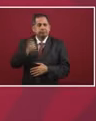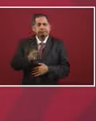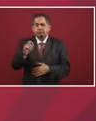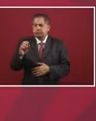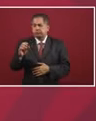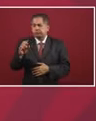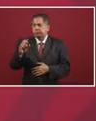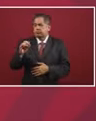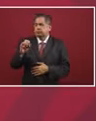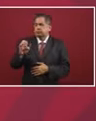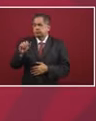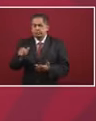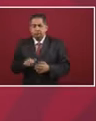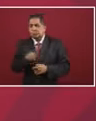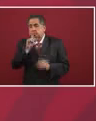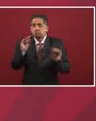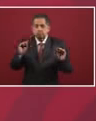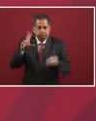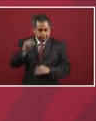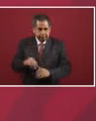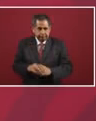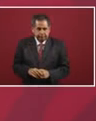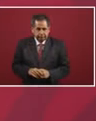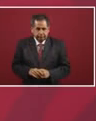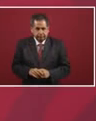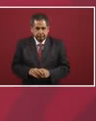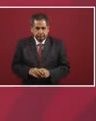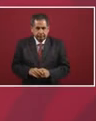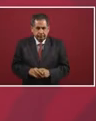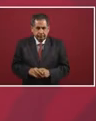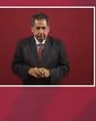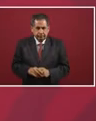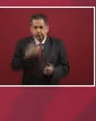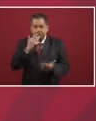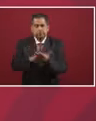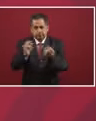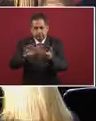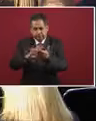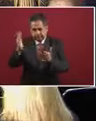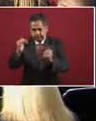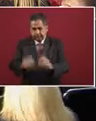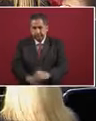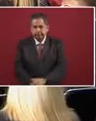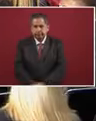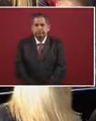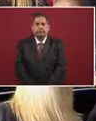silencio. Muy bien, muchas gracias.